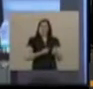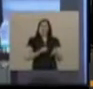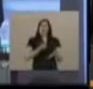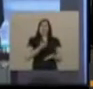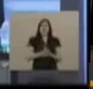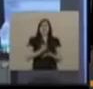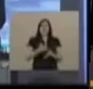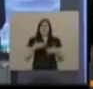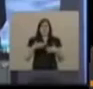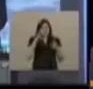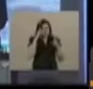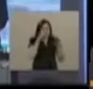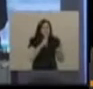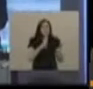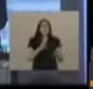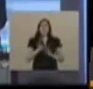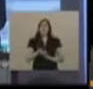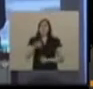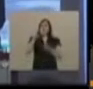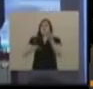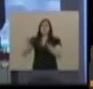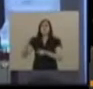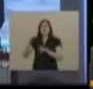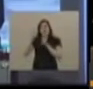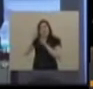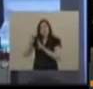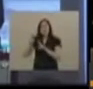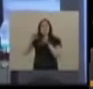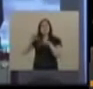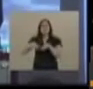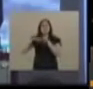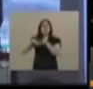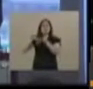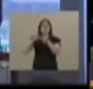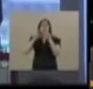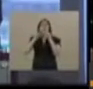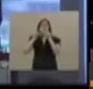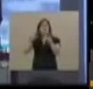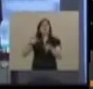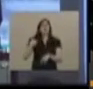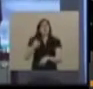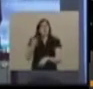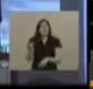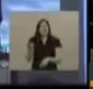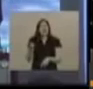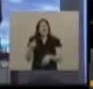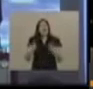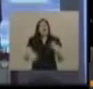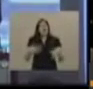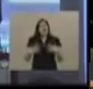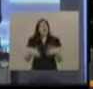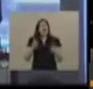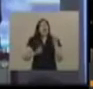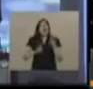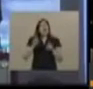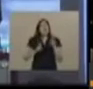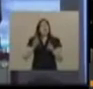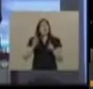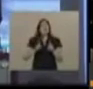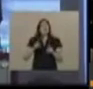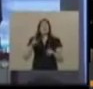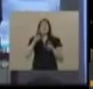ustedes, hombres y mujeres de negocio, que además de ser presidenta de la República, yo me